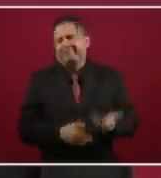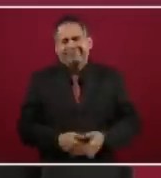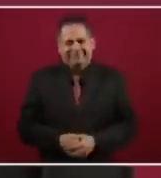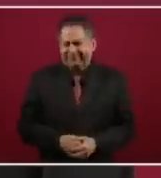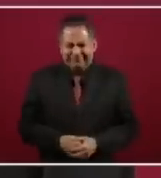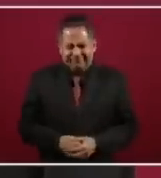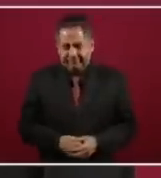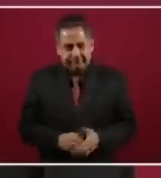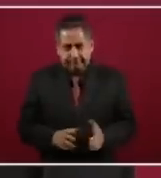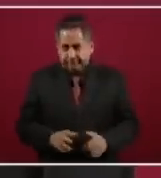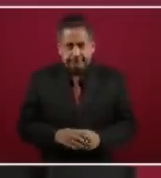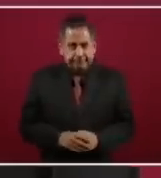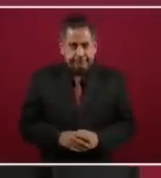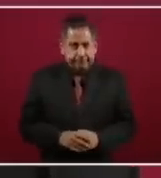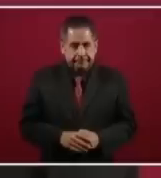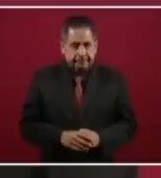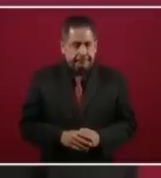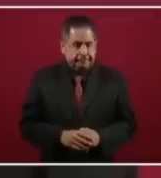aquí